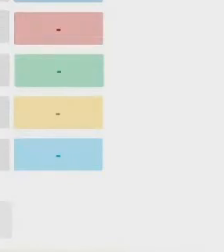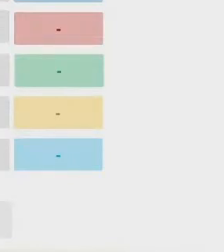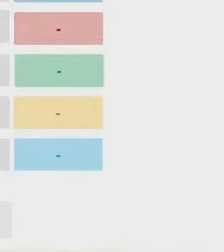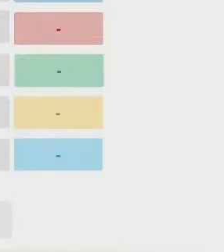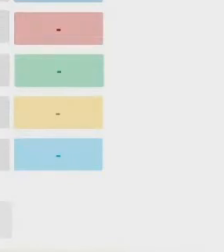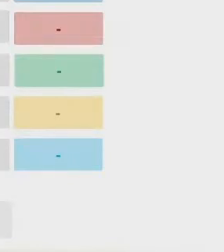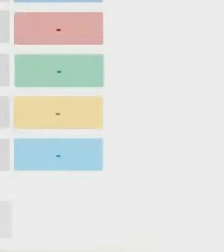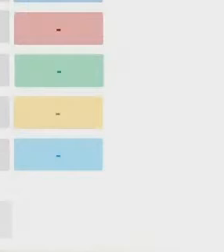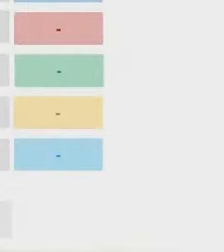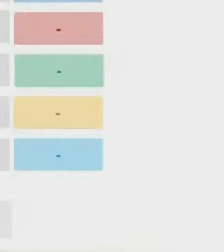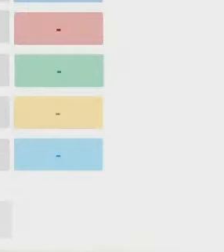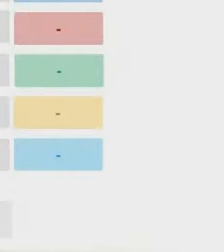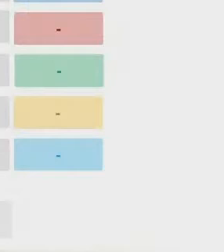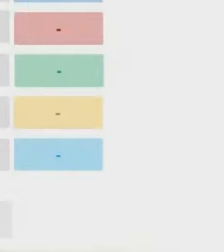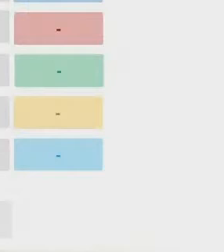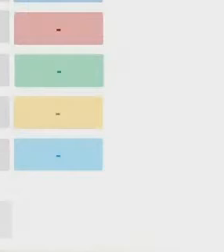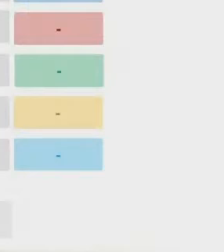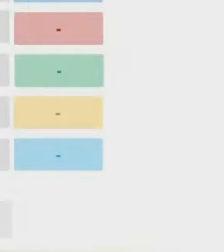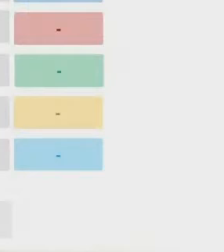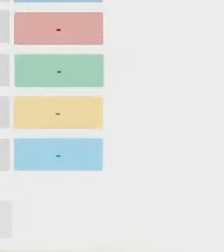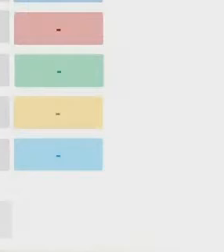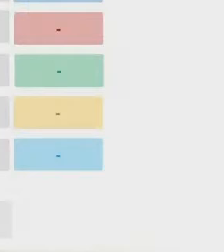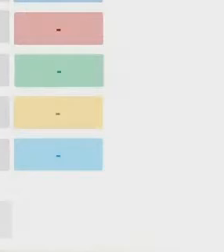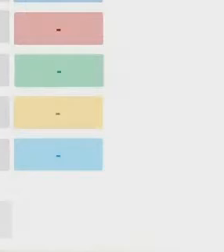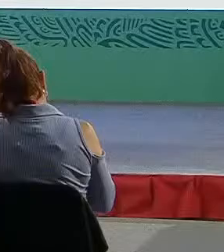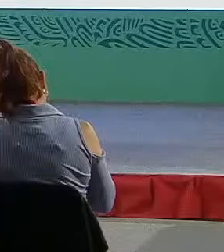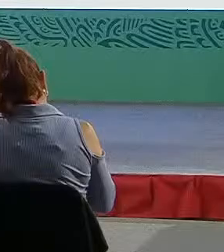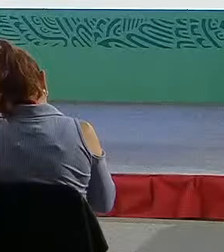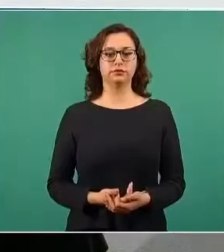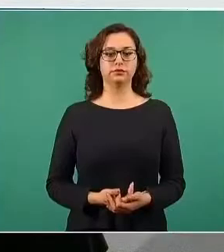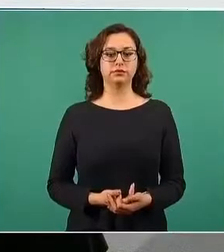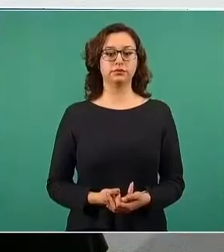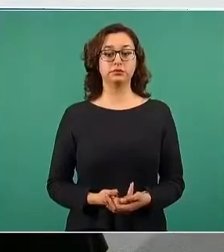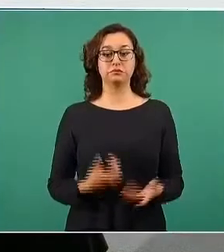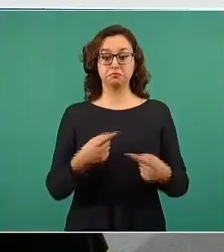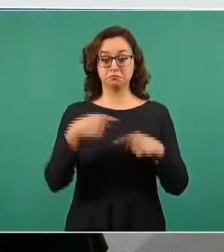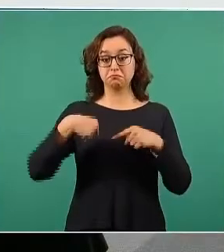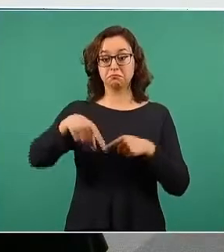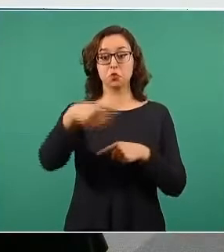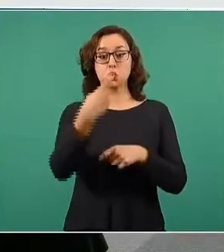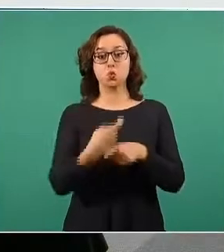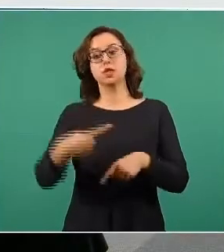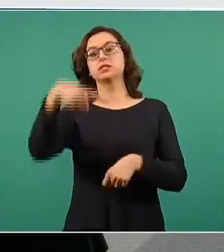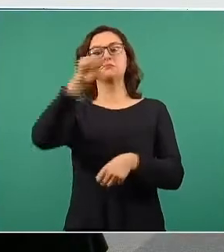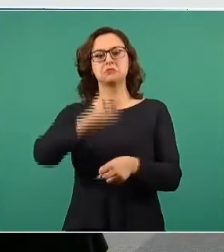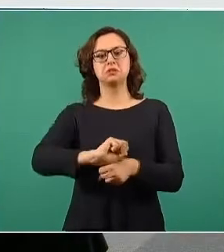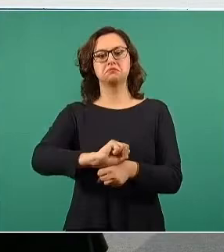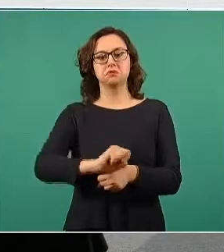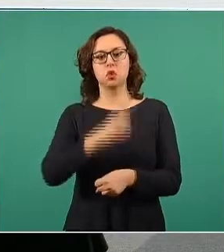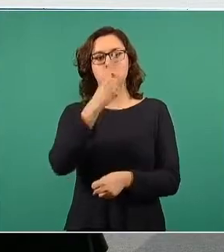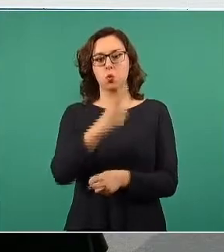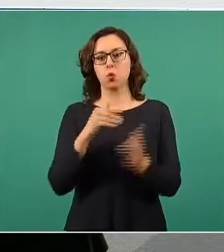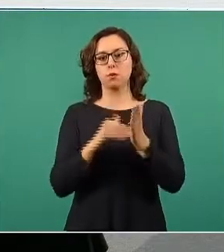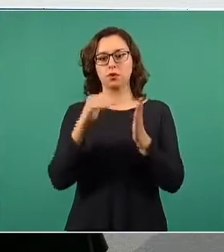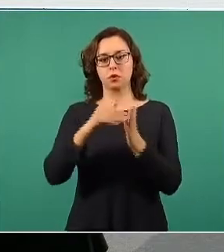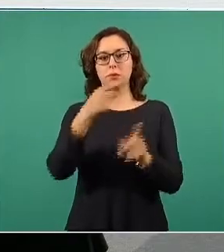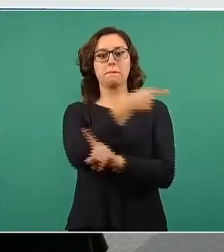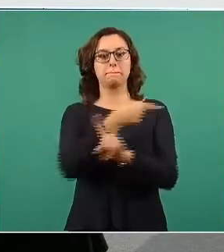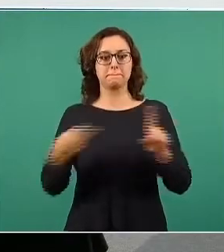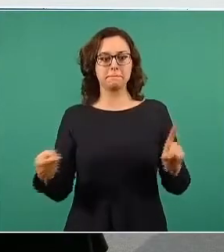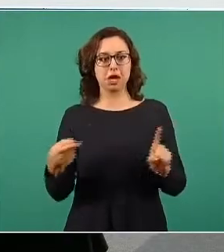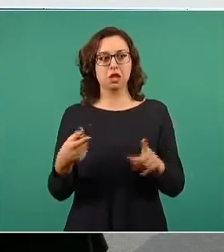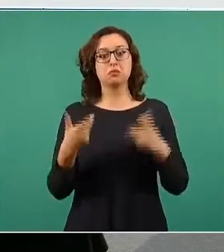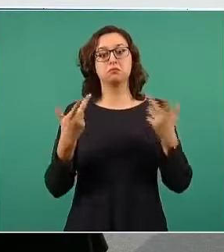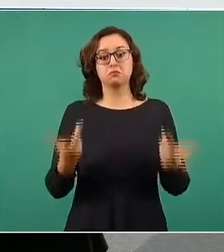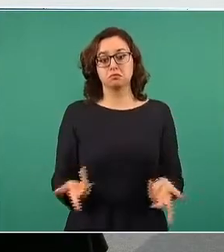1,458,990, casi 1,5 millones, que por el momento consideramos es el abastecimiento que tendremos esta semana. Y necesariamente,